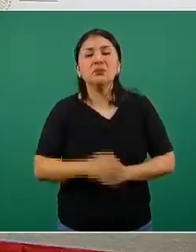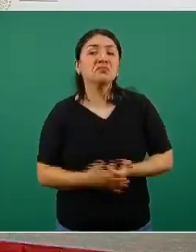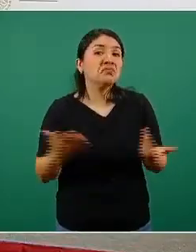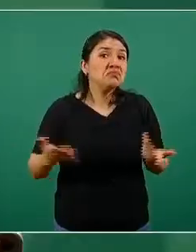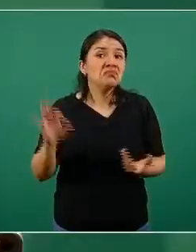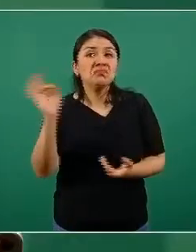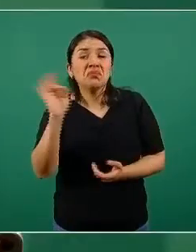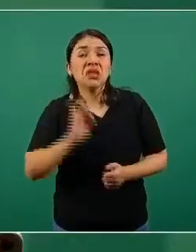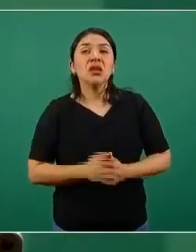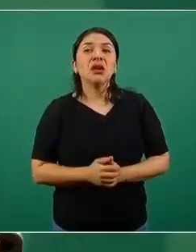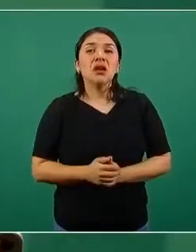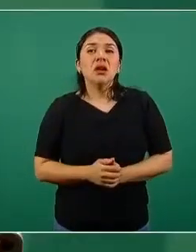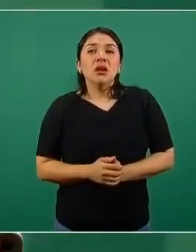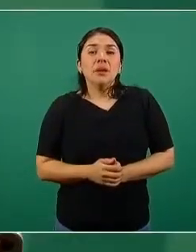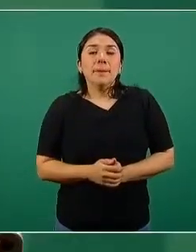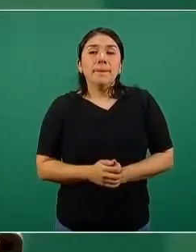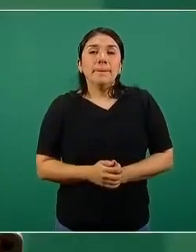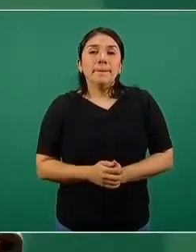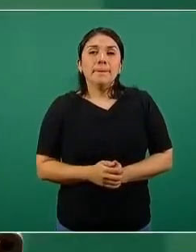tener